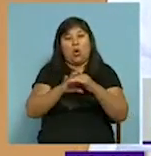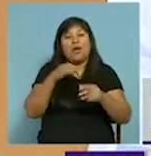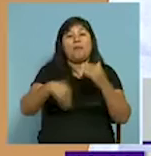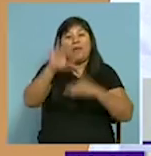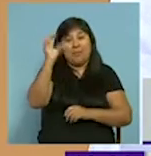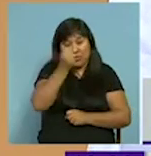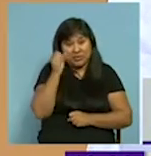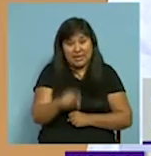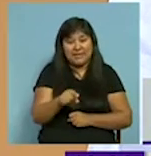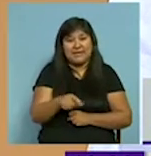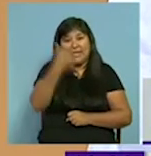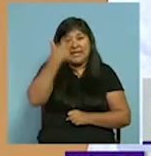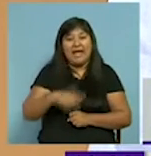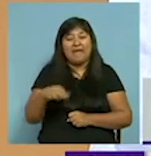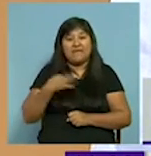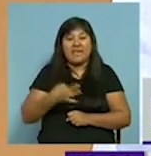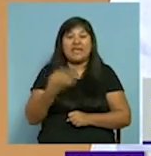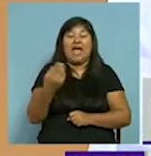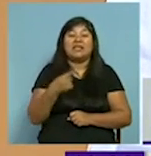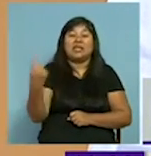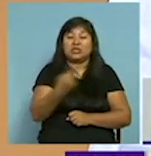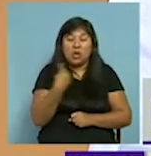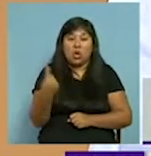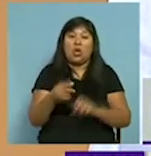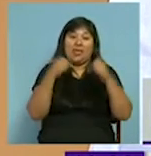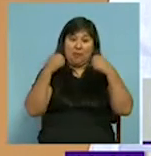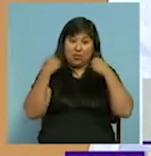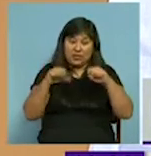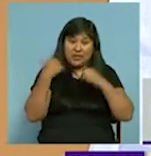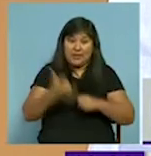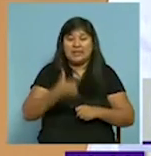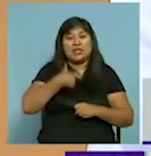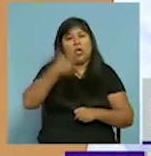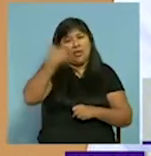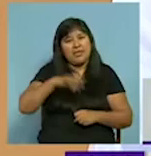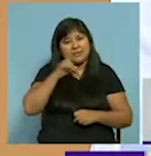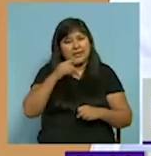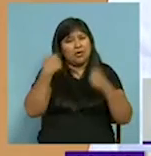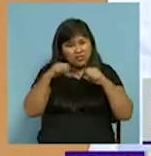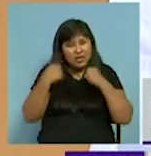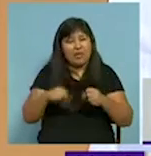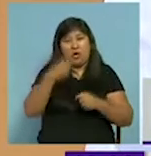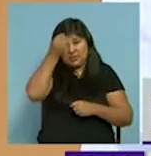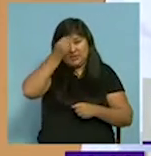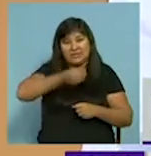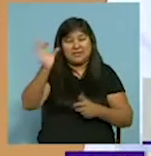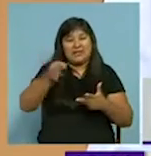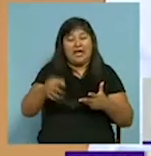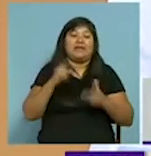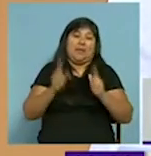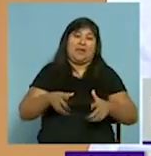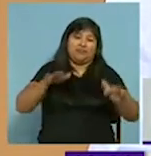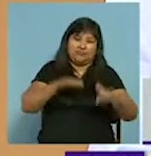importante en la vida en la vida deportiva de nosotros lo que somos entrenadores que hemos sido jugadores somos hinchas